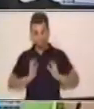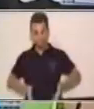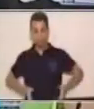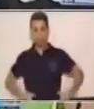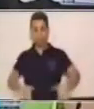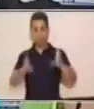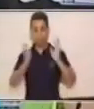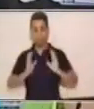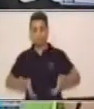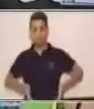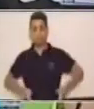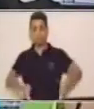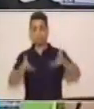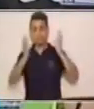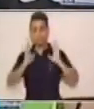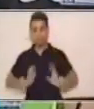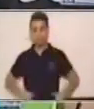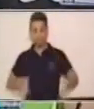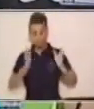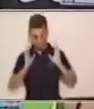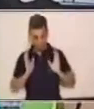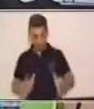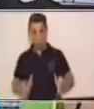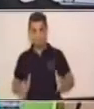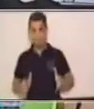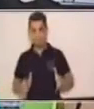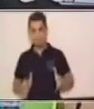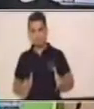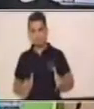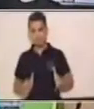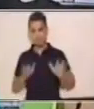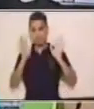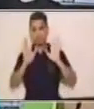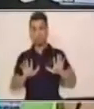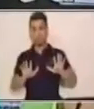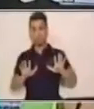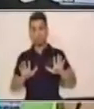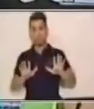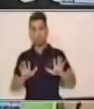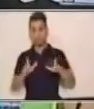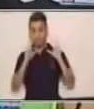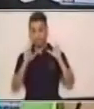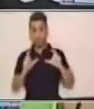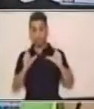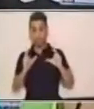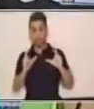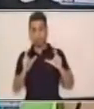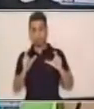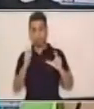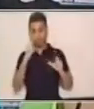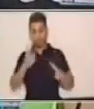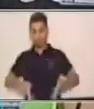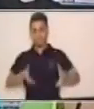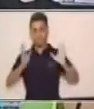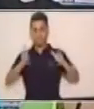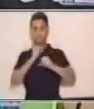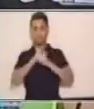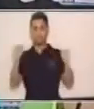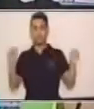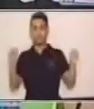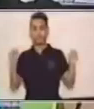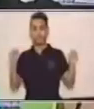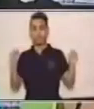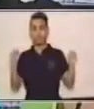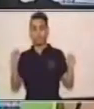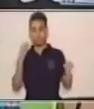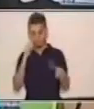la tómbola va, la tómbola se detiene. ¡Alto! ¡Cuidado! La tómbola va a explotar.